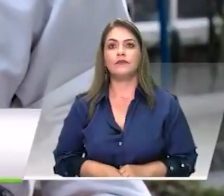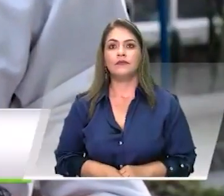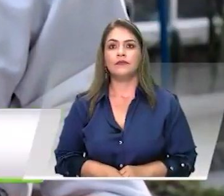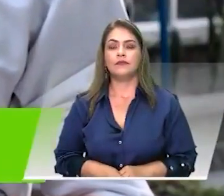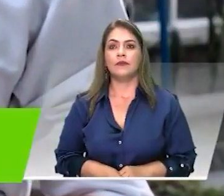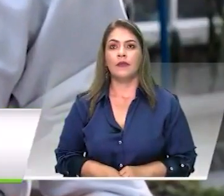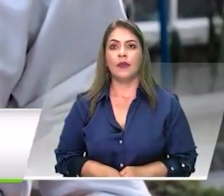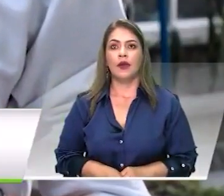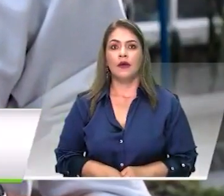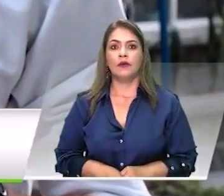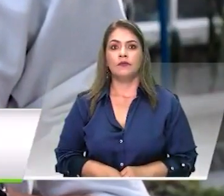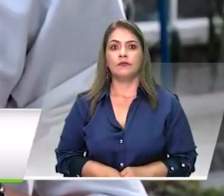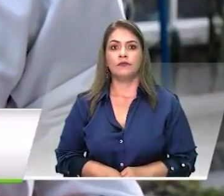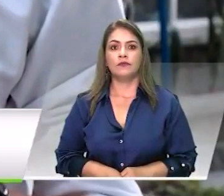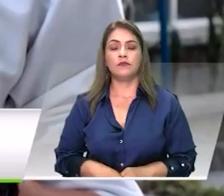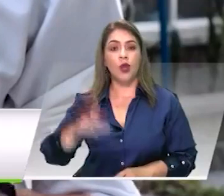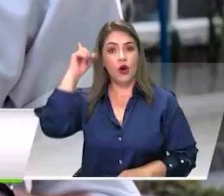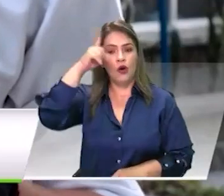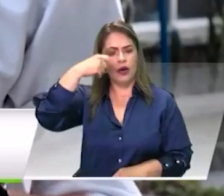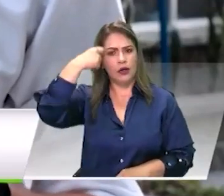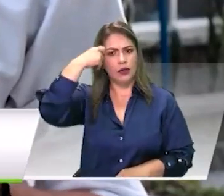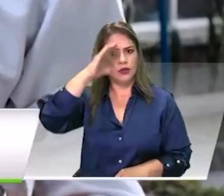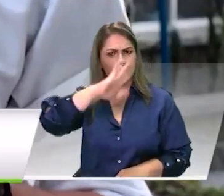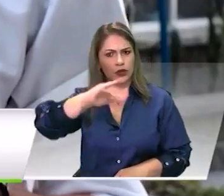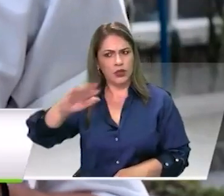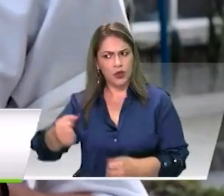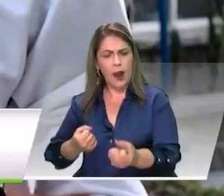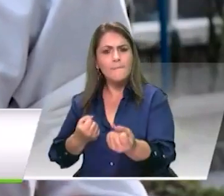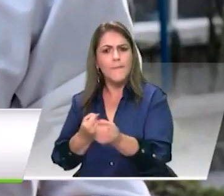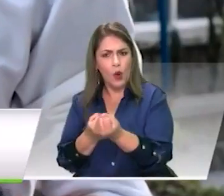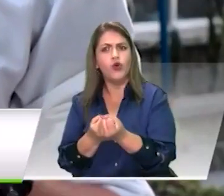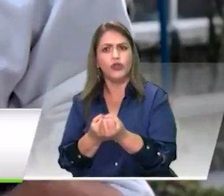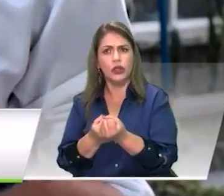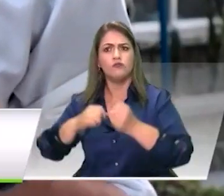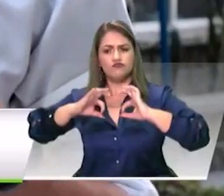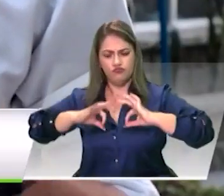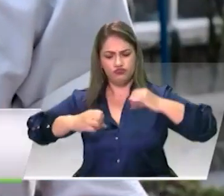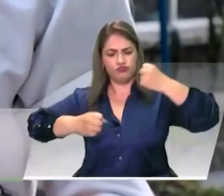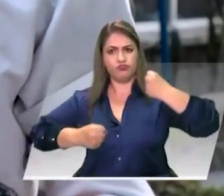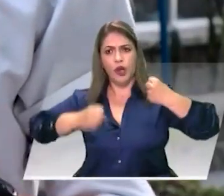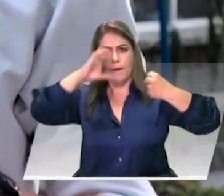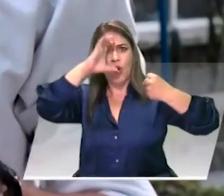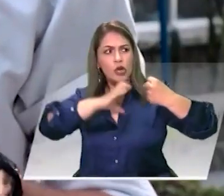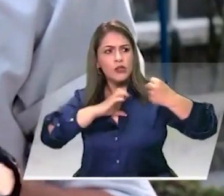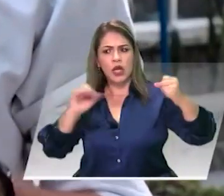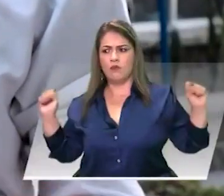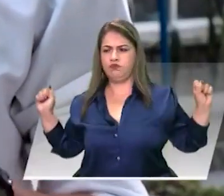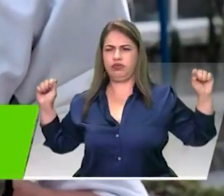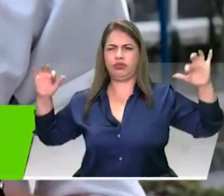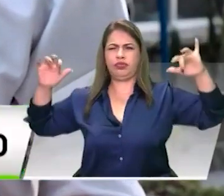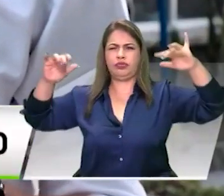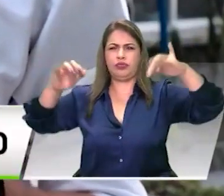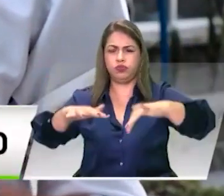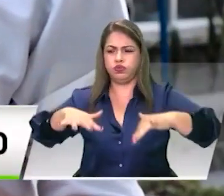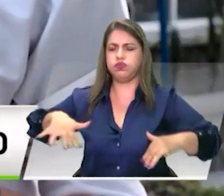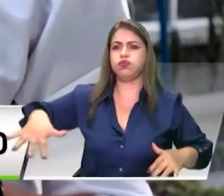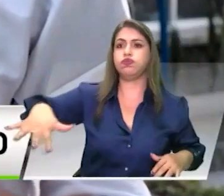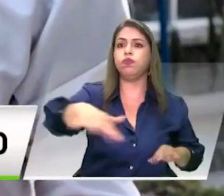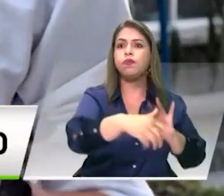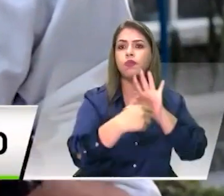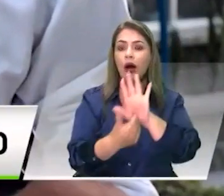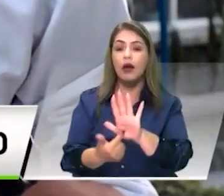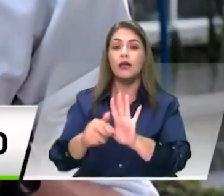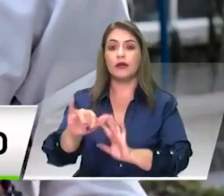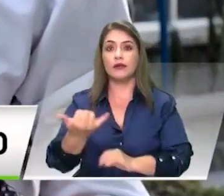total respaldo de la gobernación de Antioquia, las fuerzas militares y de policía. Se han desplegado tropas del Batallón de Artillería y